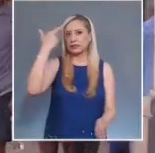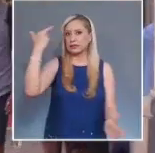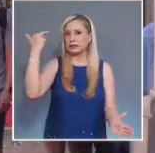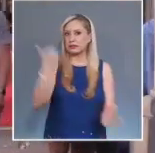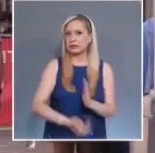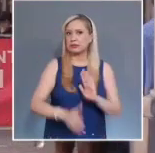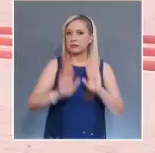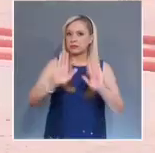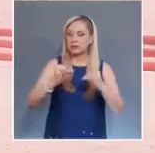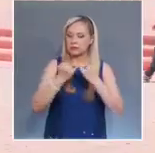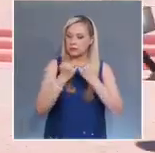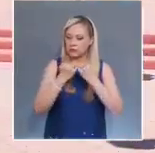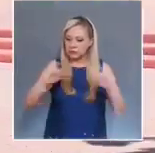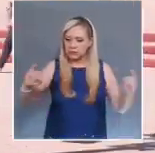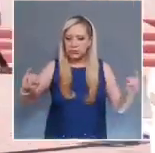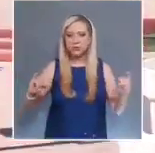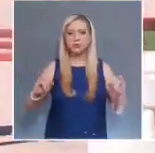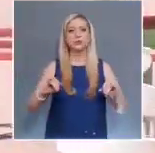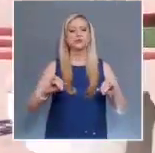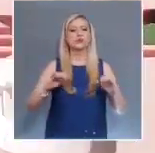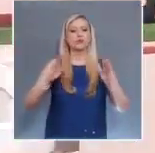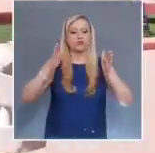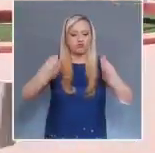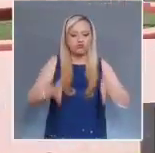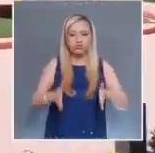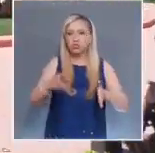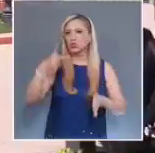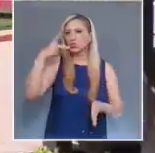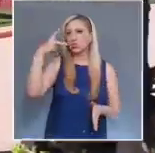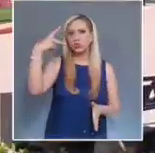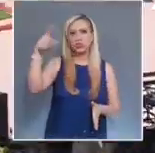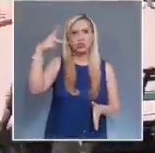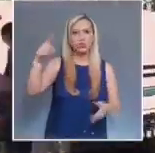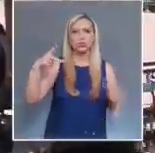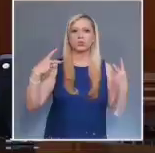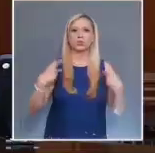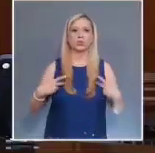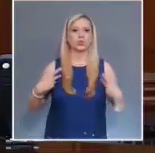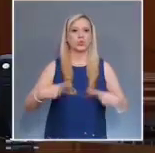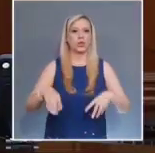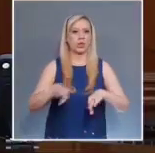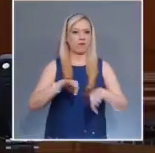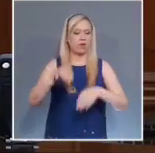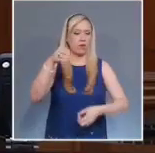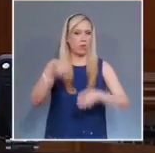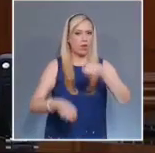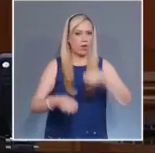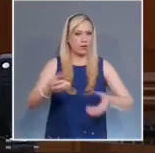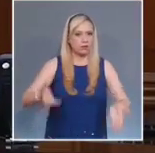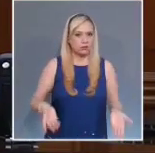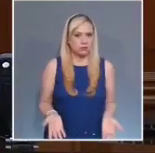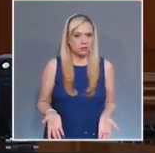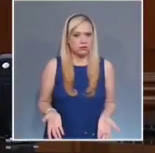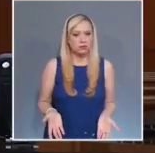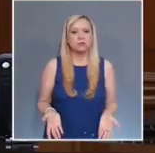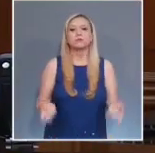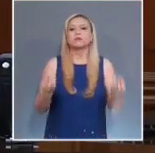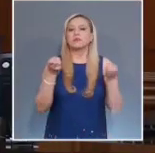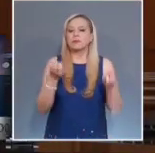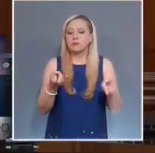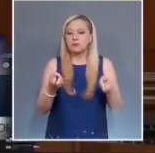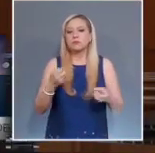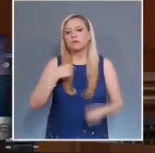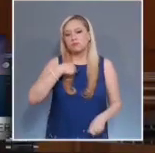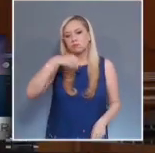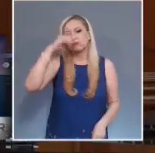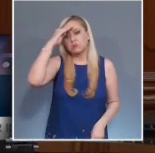independencia, estabilidad e inamovilidad de las personas impartidoras de justicia. En el caso, considero que sí puede